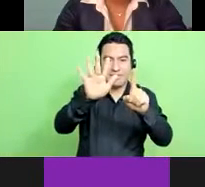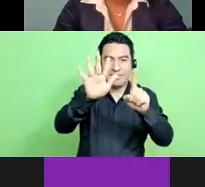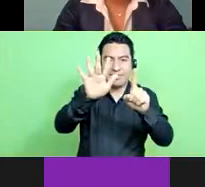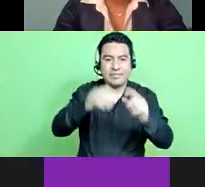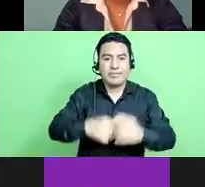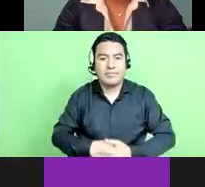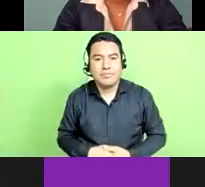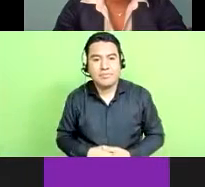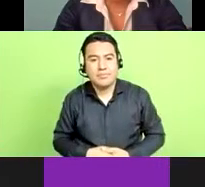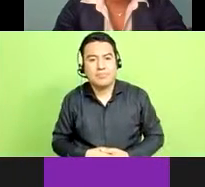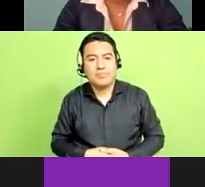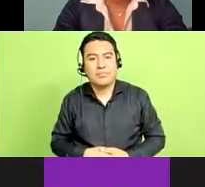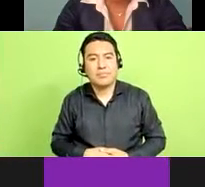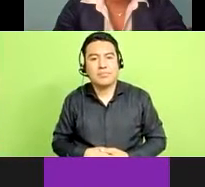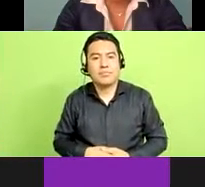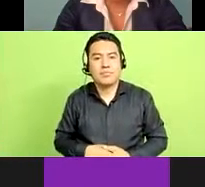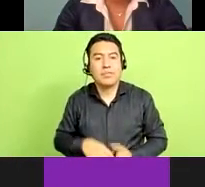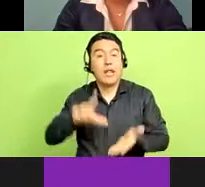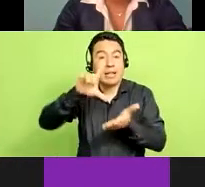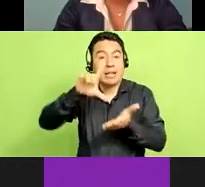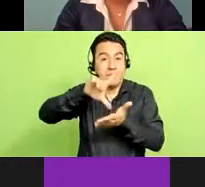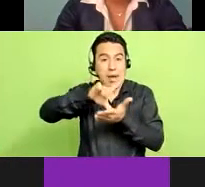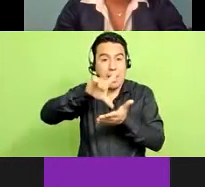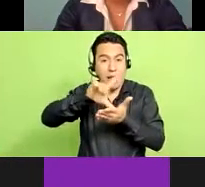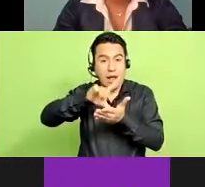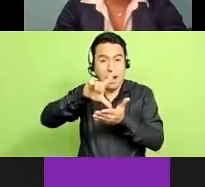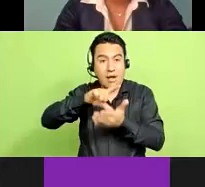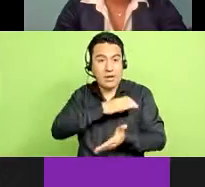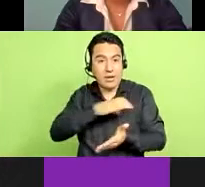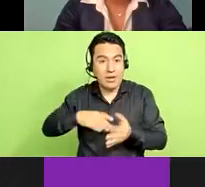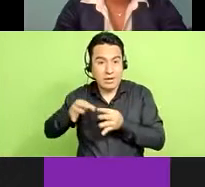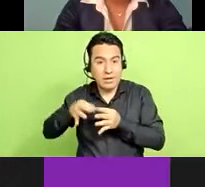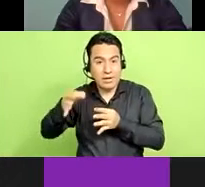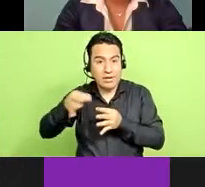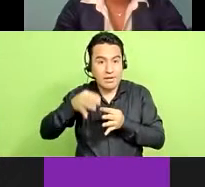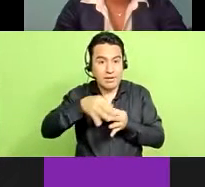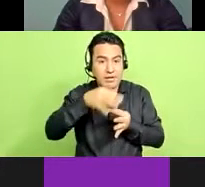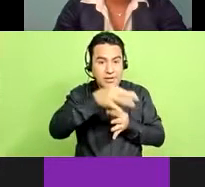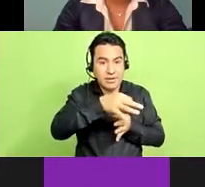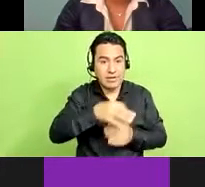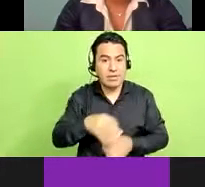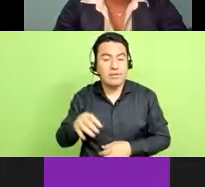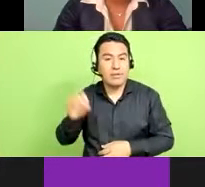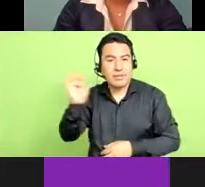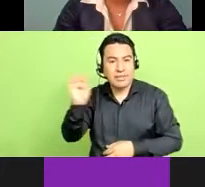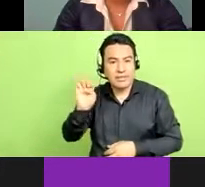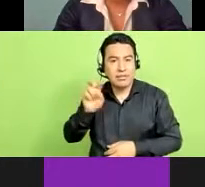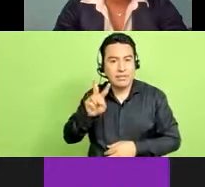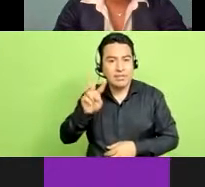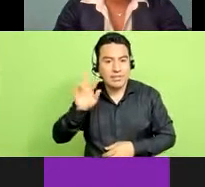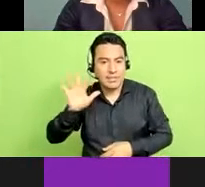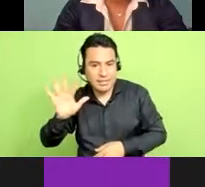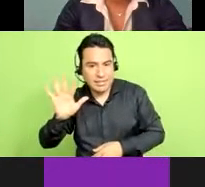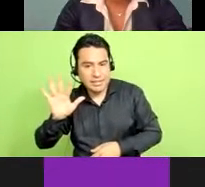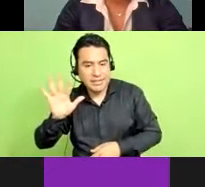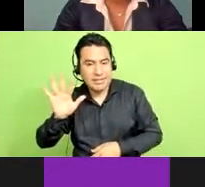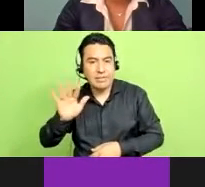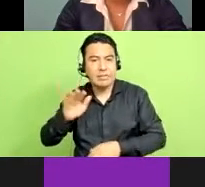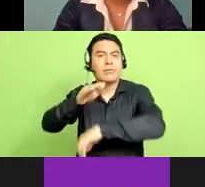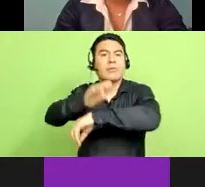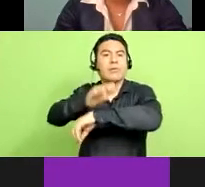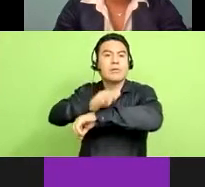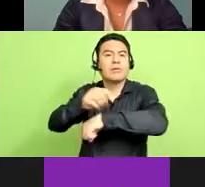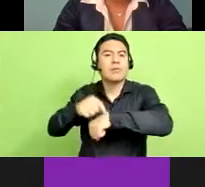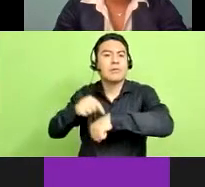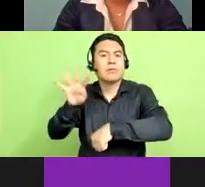horas en el caso de lima metropolitana callao y lima provincias fecha 25 de enero horario